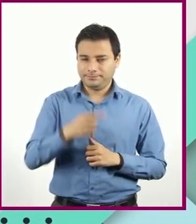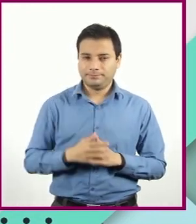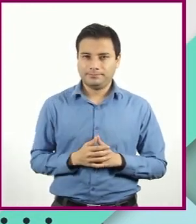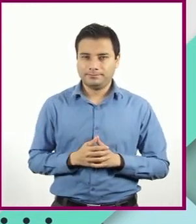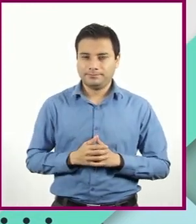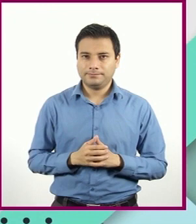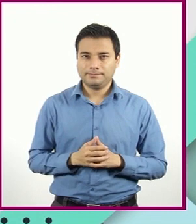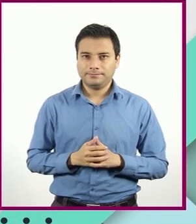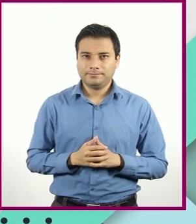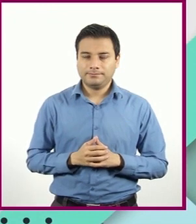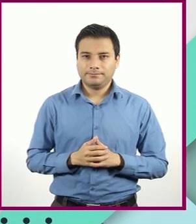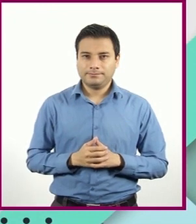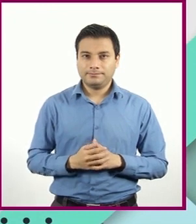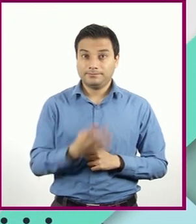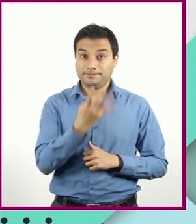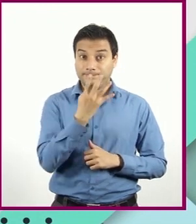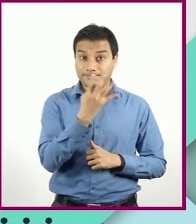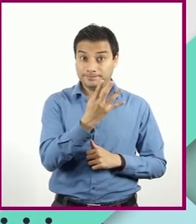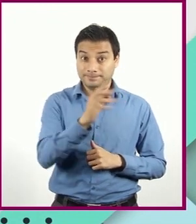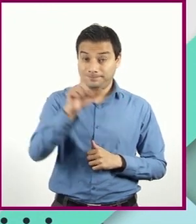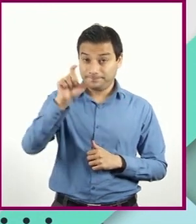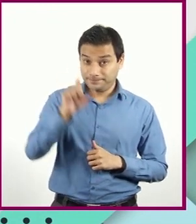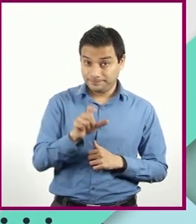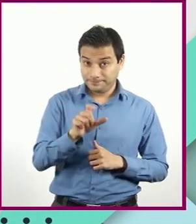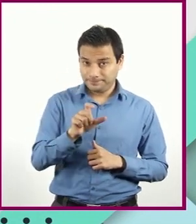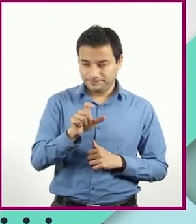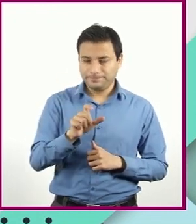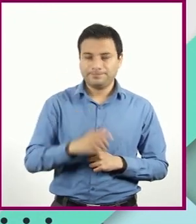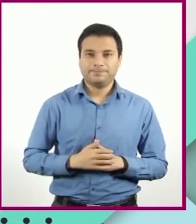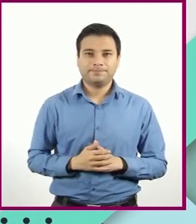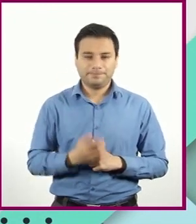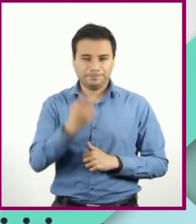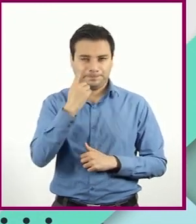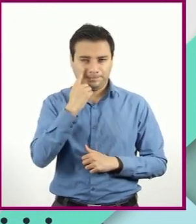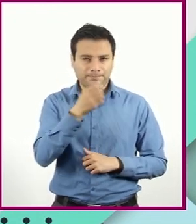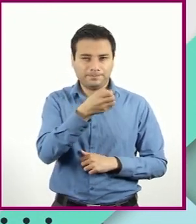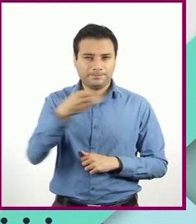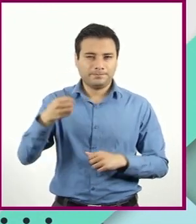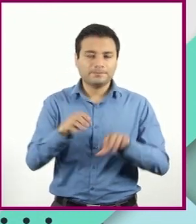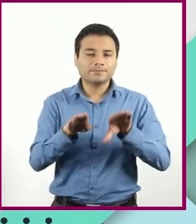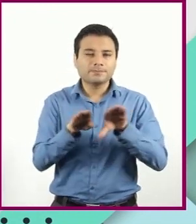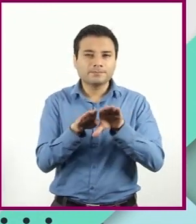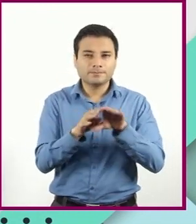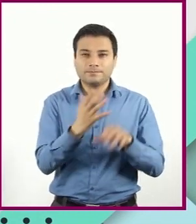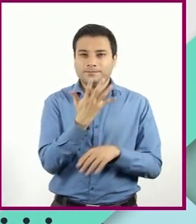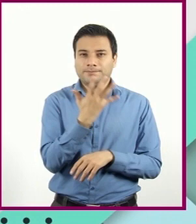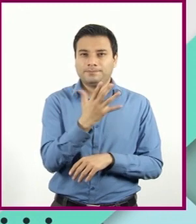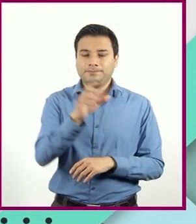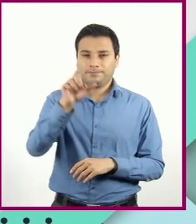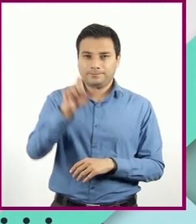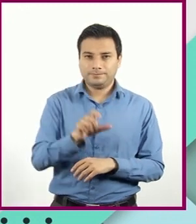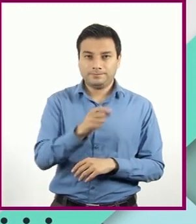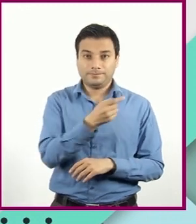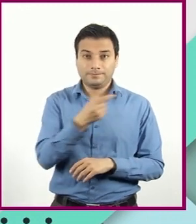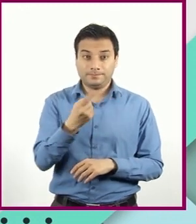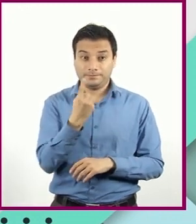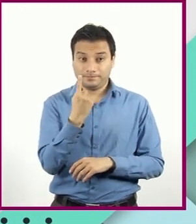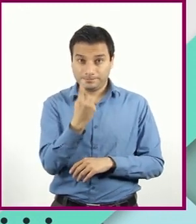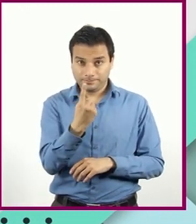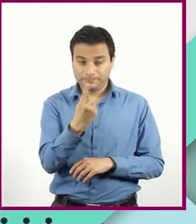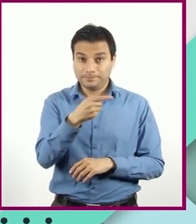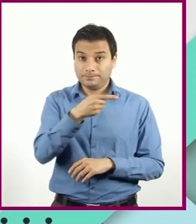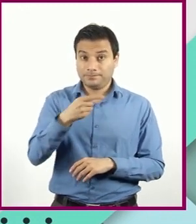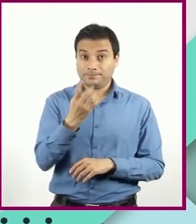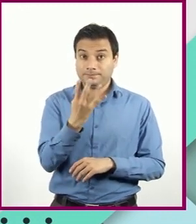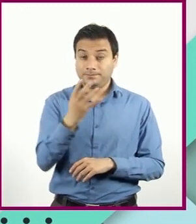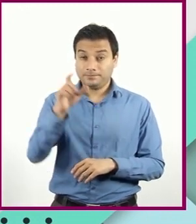el término 4x. Entonces tenemos 5x menos 1 menos 4x